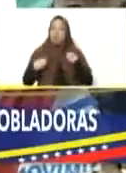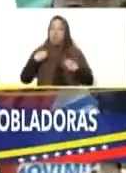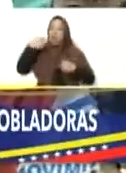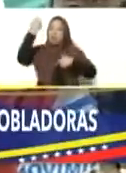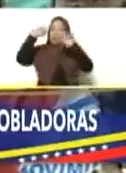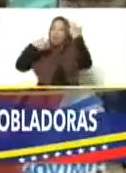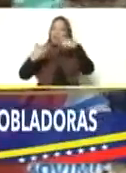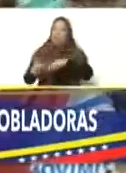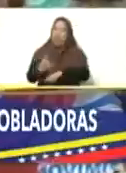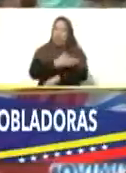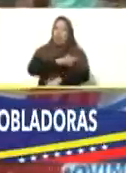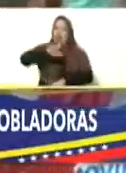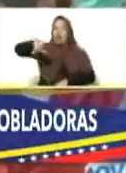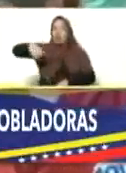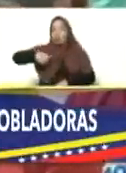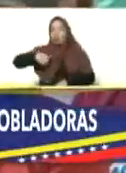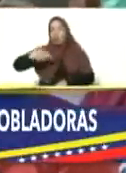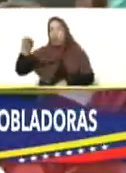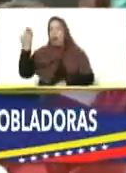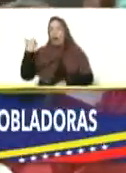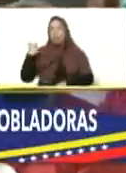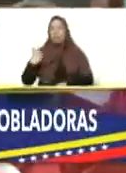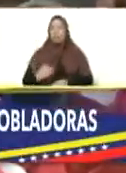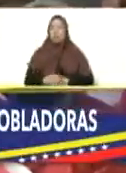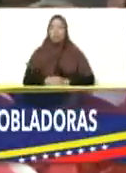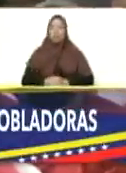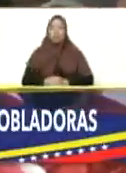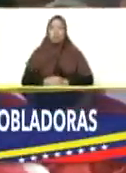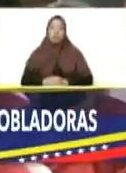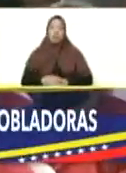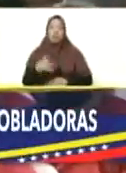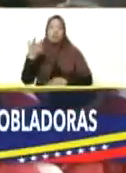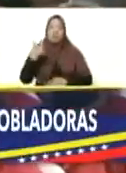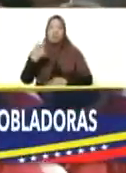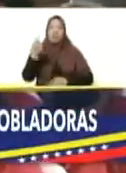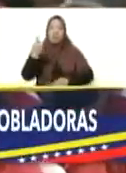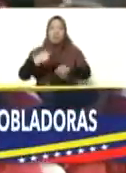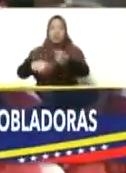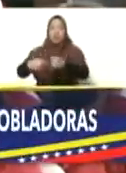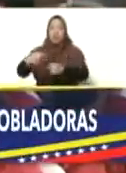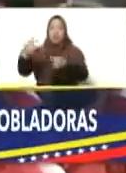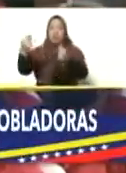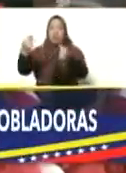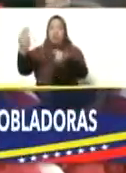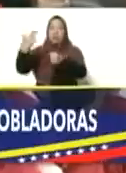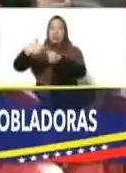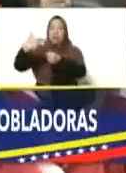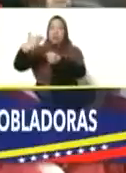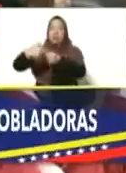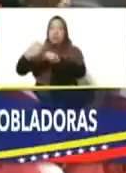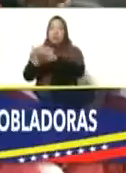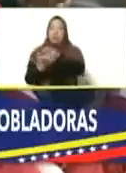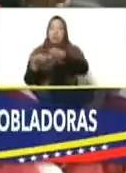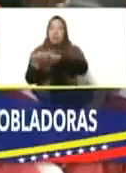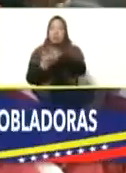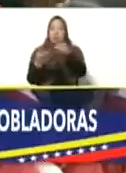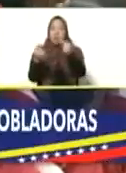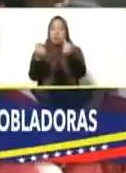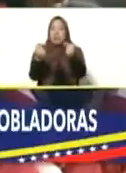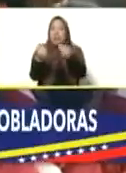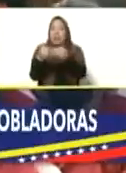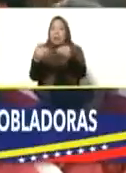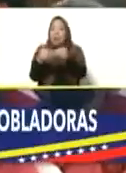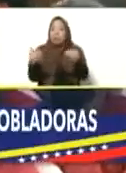nosotros nos preocupaba en su momento que había una renta petrolera y todo se resolvía con dinero